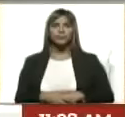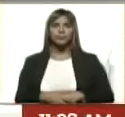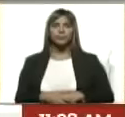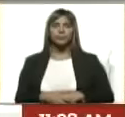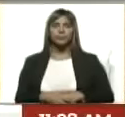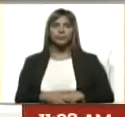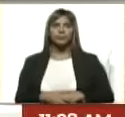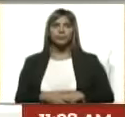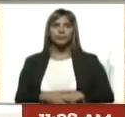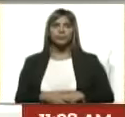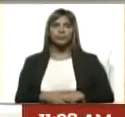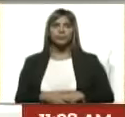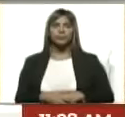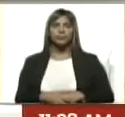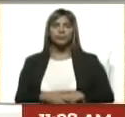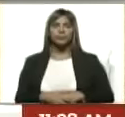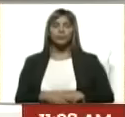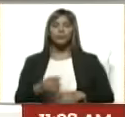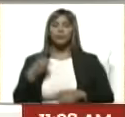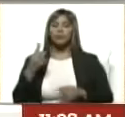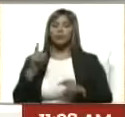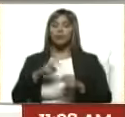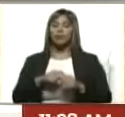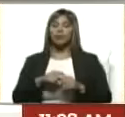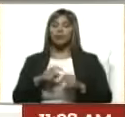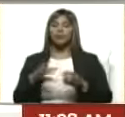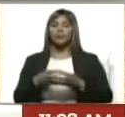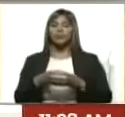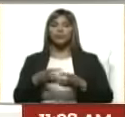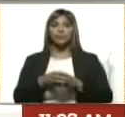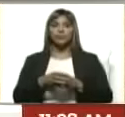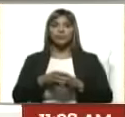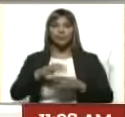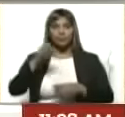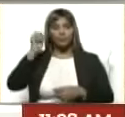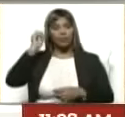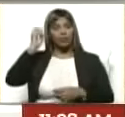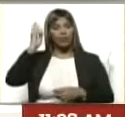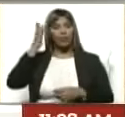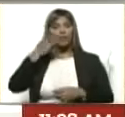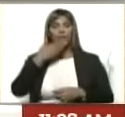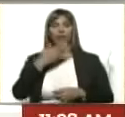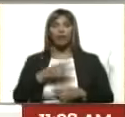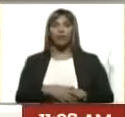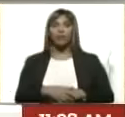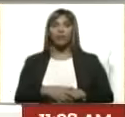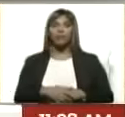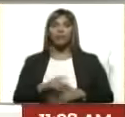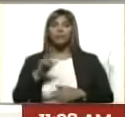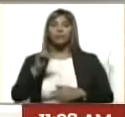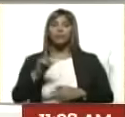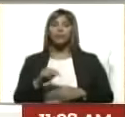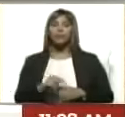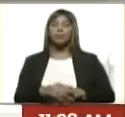incluye a los movimientos indígenas y que además incluye